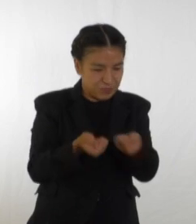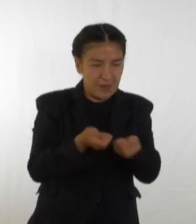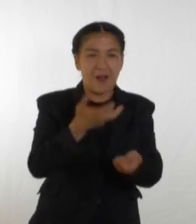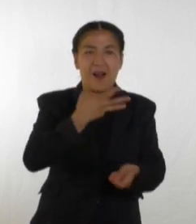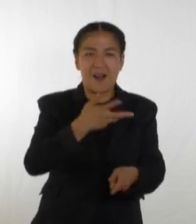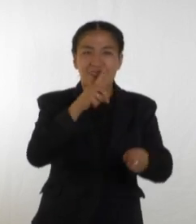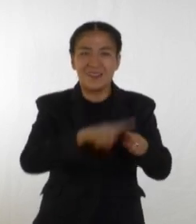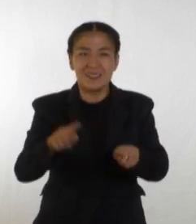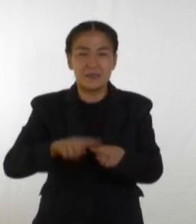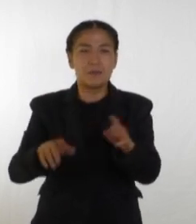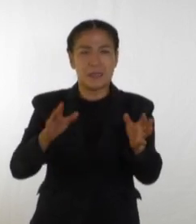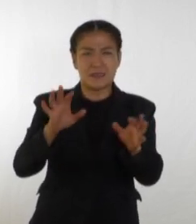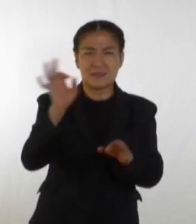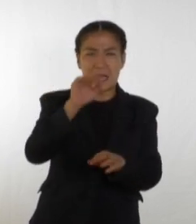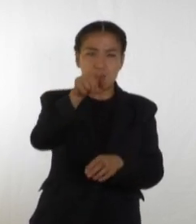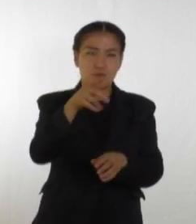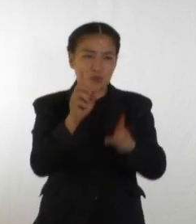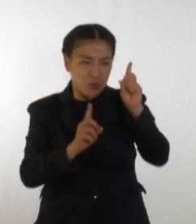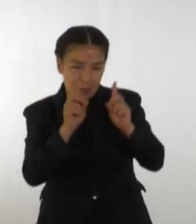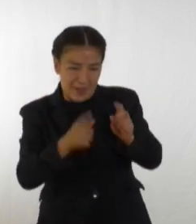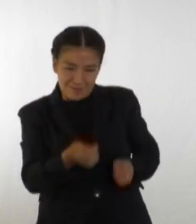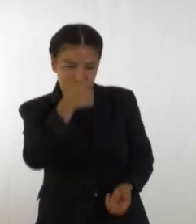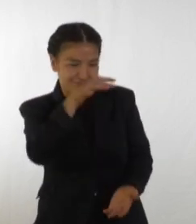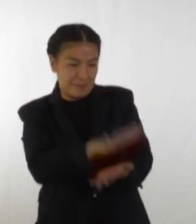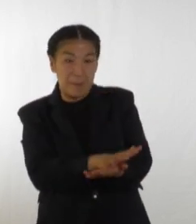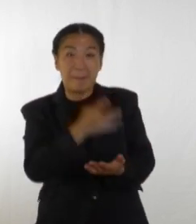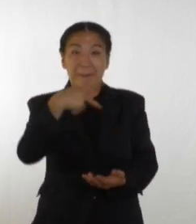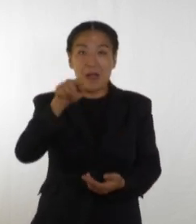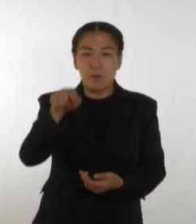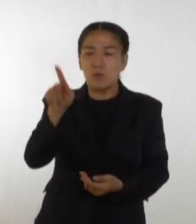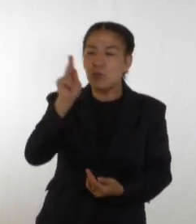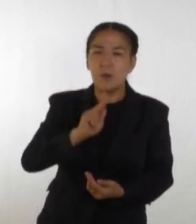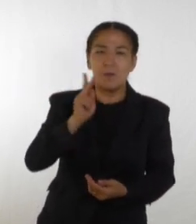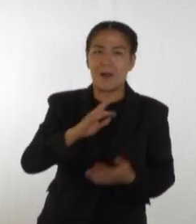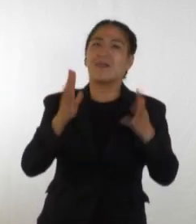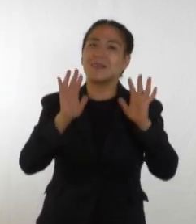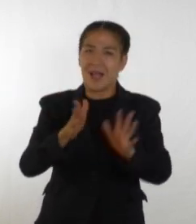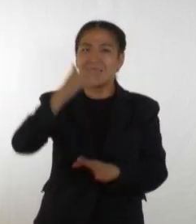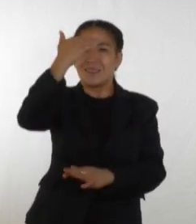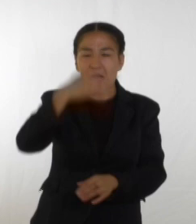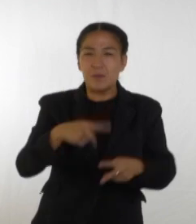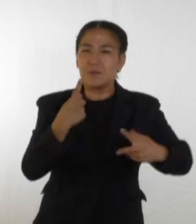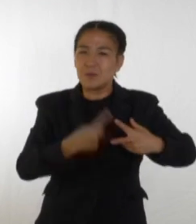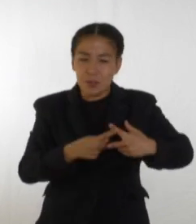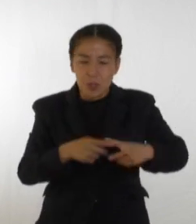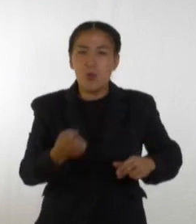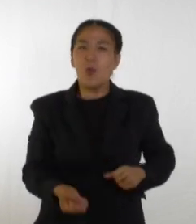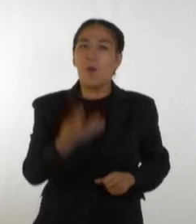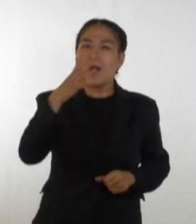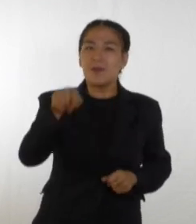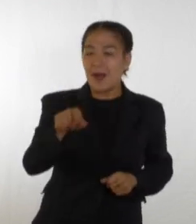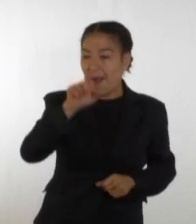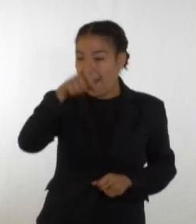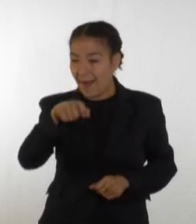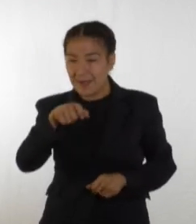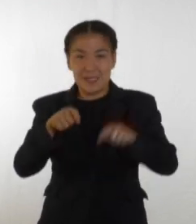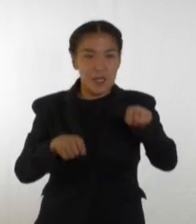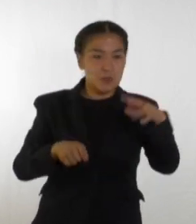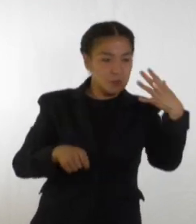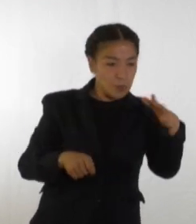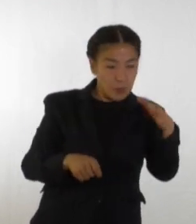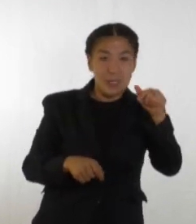encontrar regularidad a pesar de que haya incertidumbre. Y entonces la proporción de veces que haya salido águila o